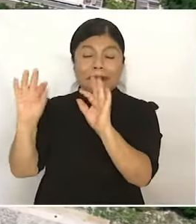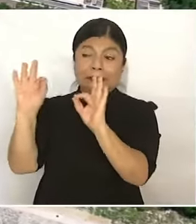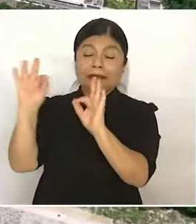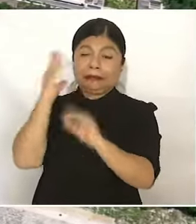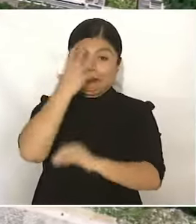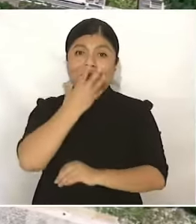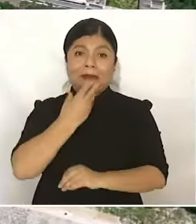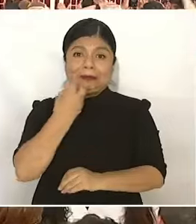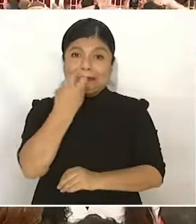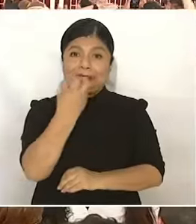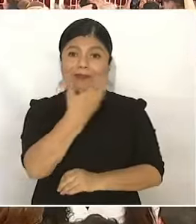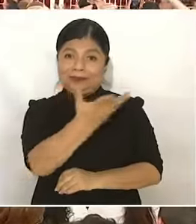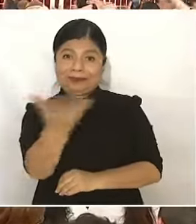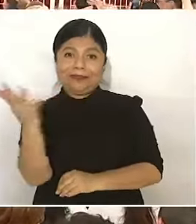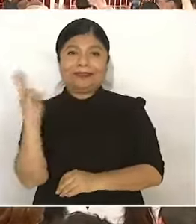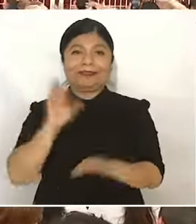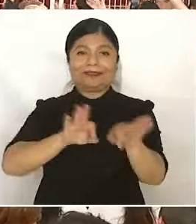ellos.